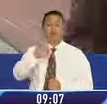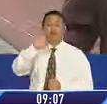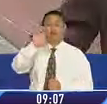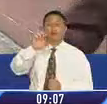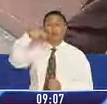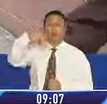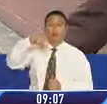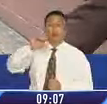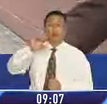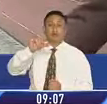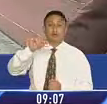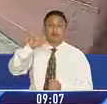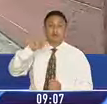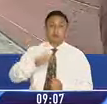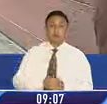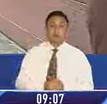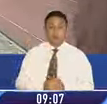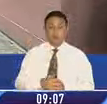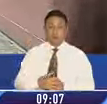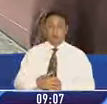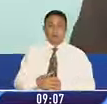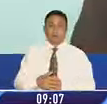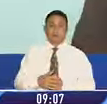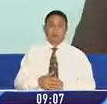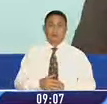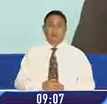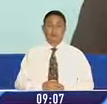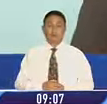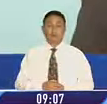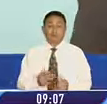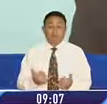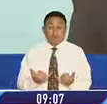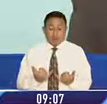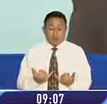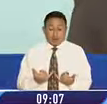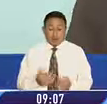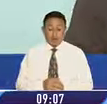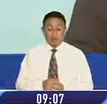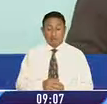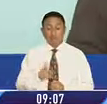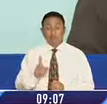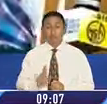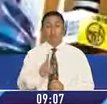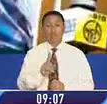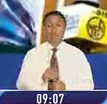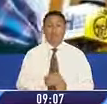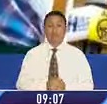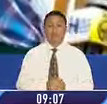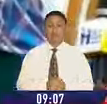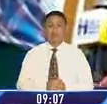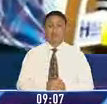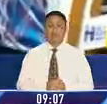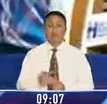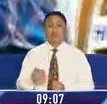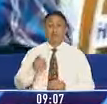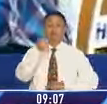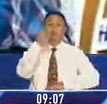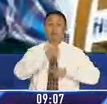organizaciones campesinas indígenas y negras menocín que ahora sale con una nueva clase